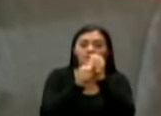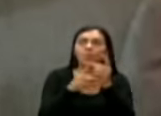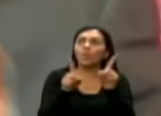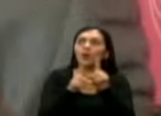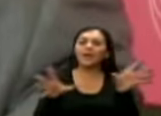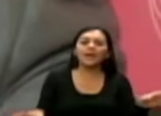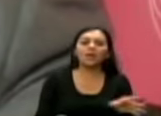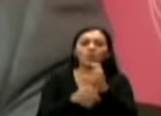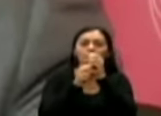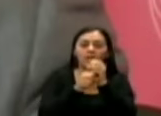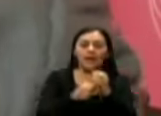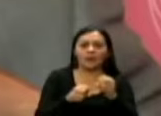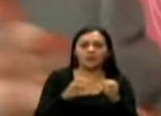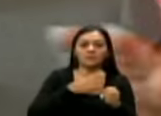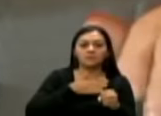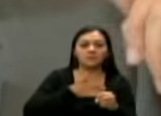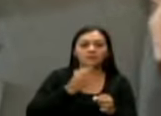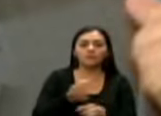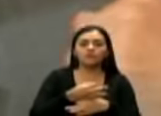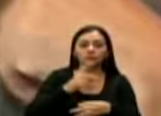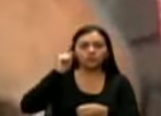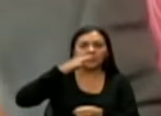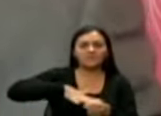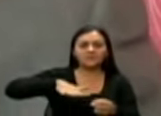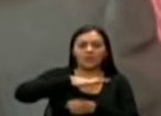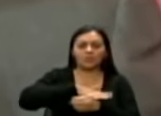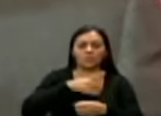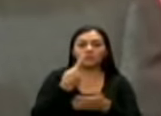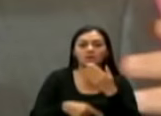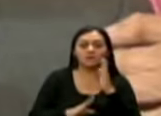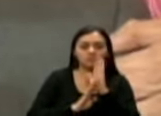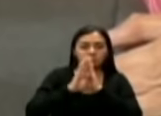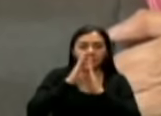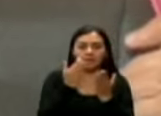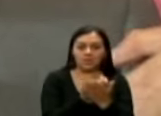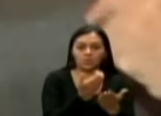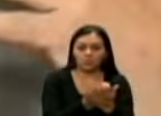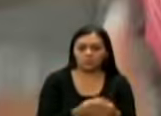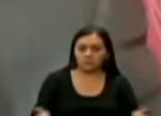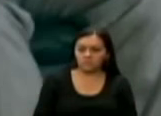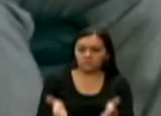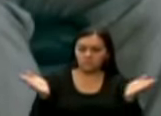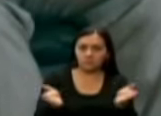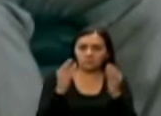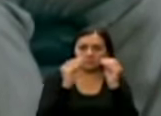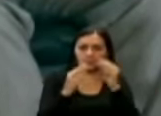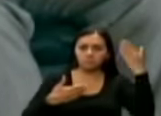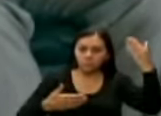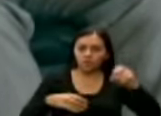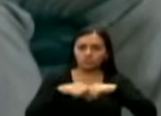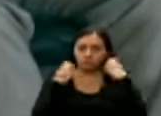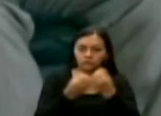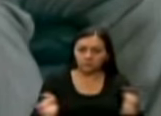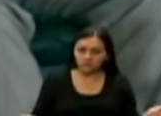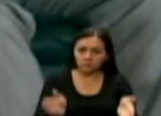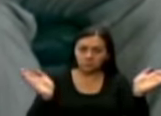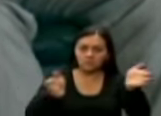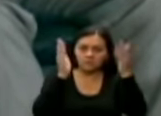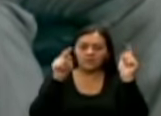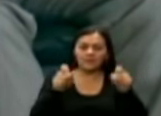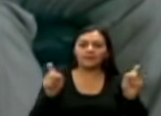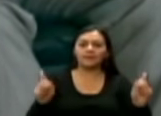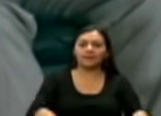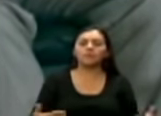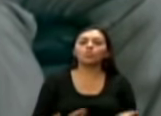En lugar de la centralidad de mercado, el Estado induce el crecimiento económico, es el garante de políticas sociales. Entonces son